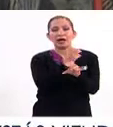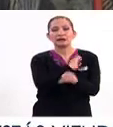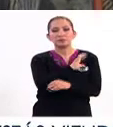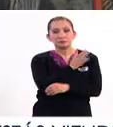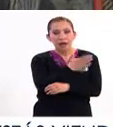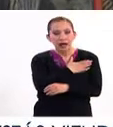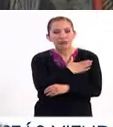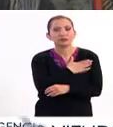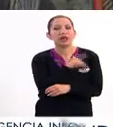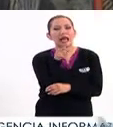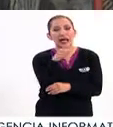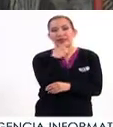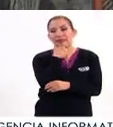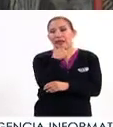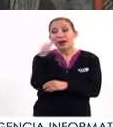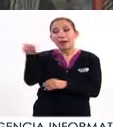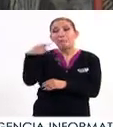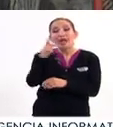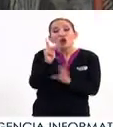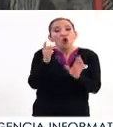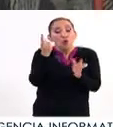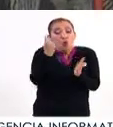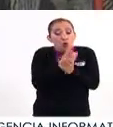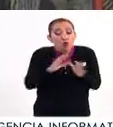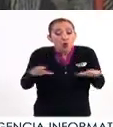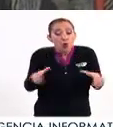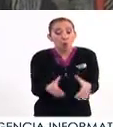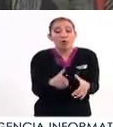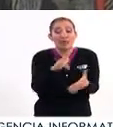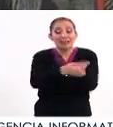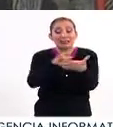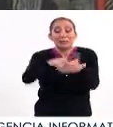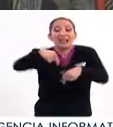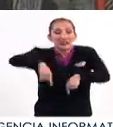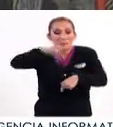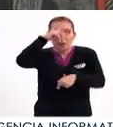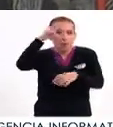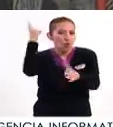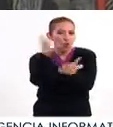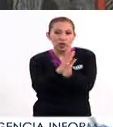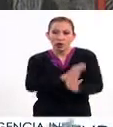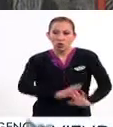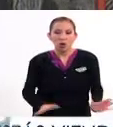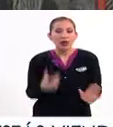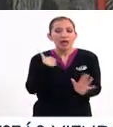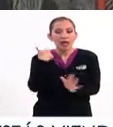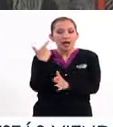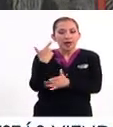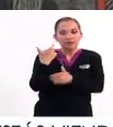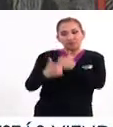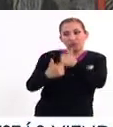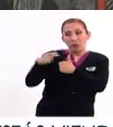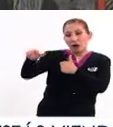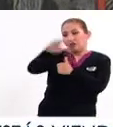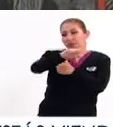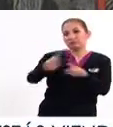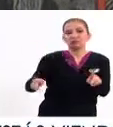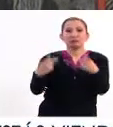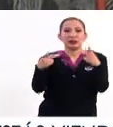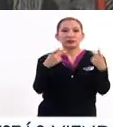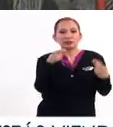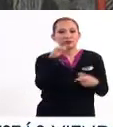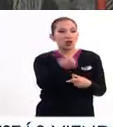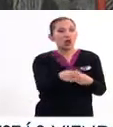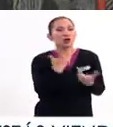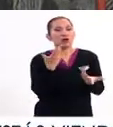España y en Inglaterra, pero quisimos nada más centrarnos en la estampa que se producía aquí en México y que competía además en el mercado